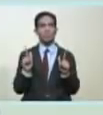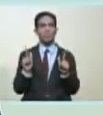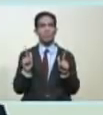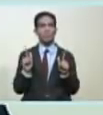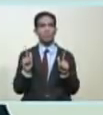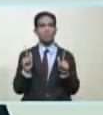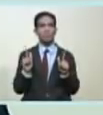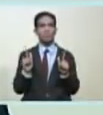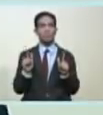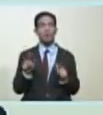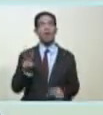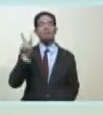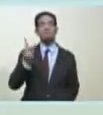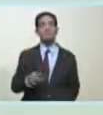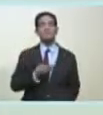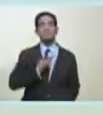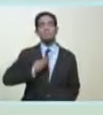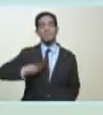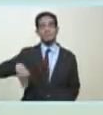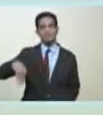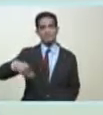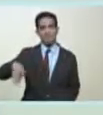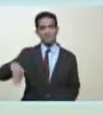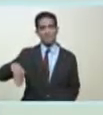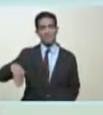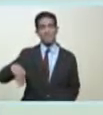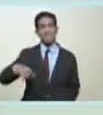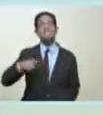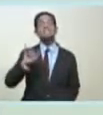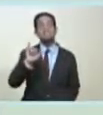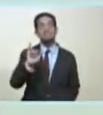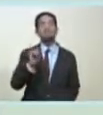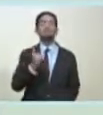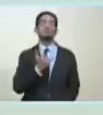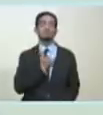al vicepresidente ejecutivo y yo mismo